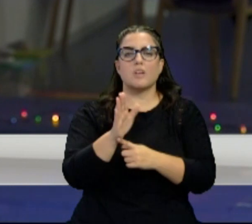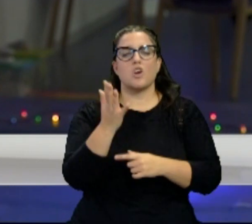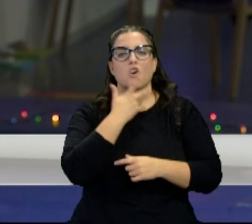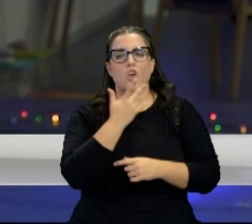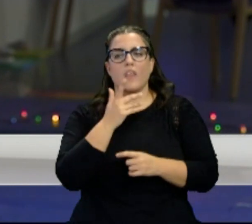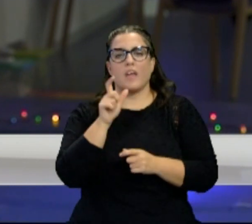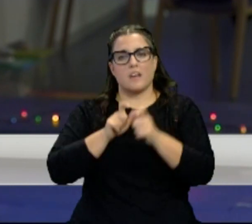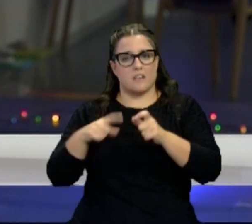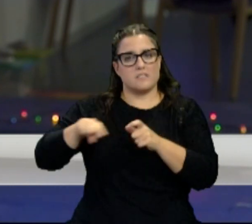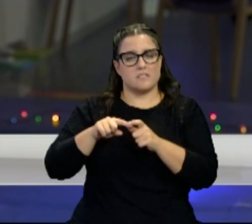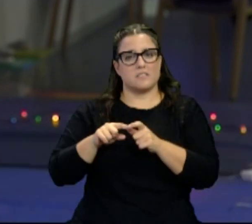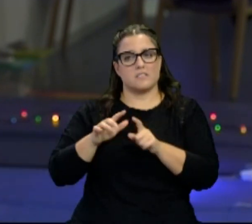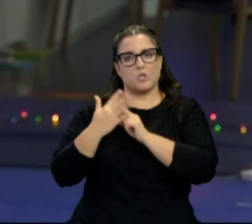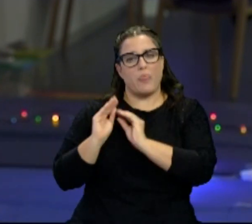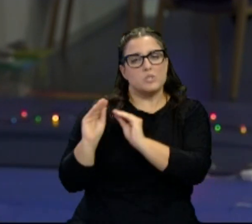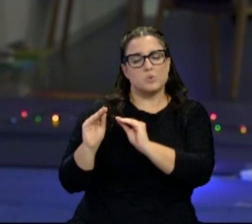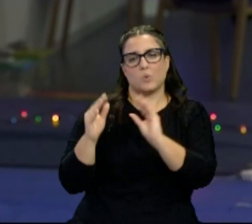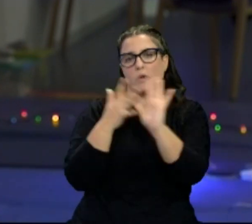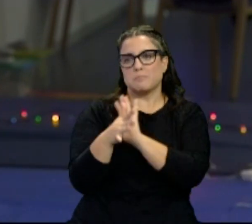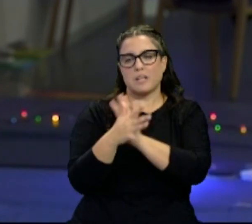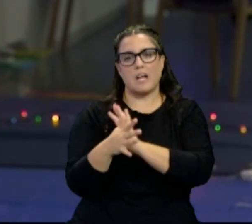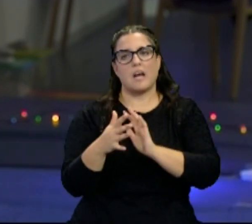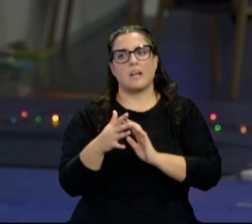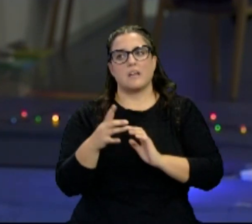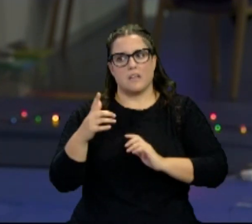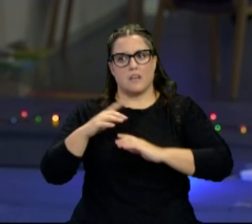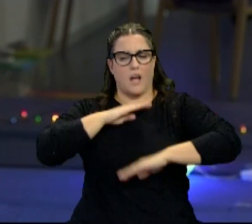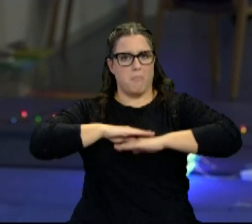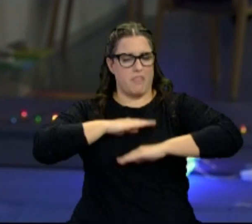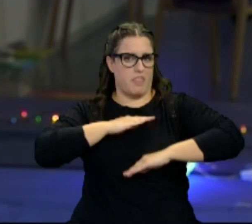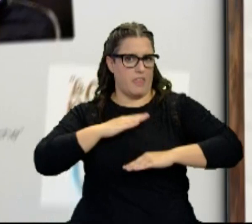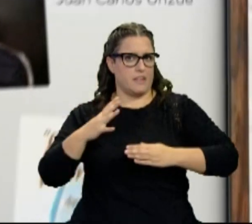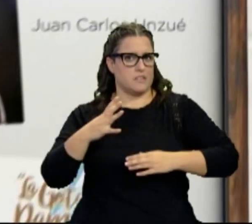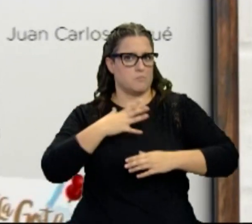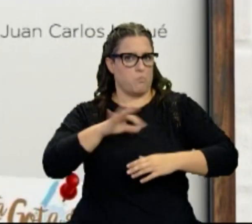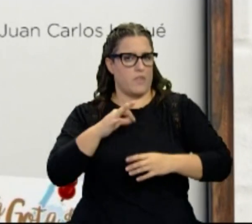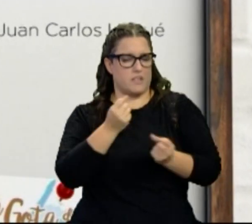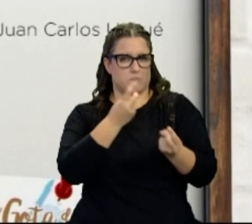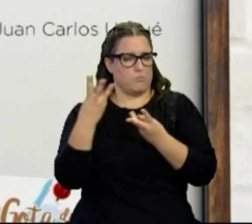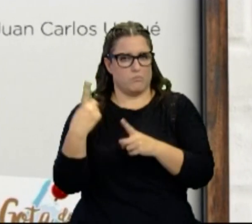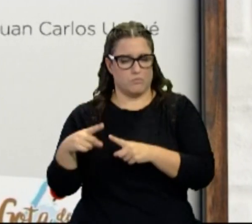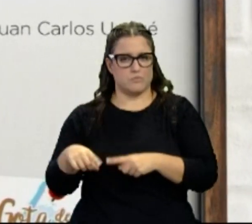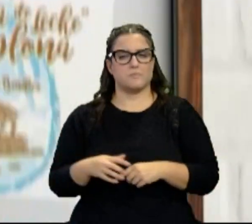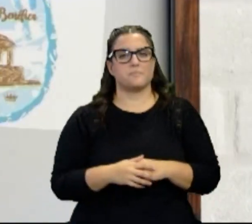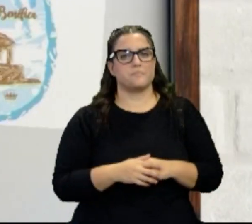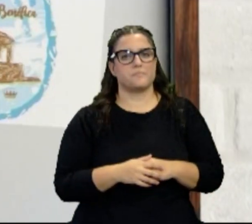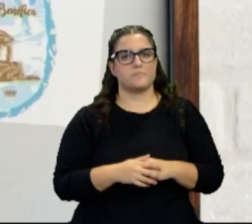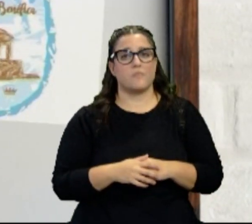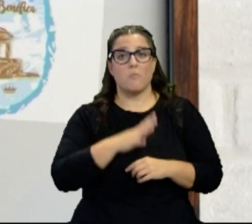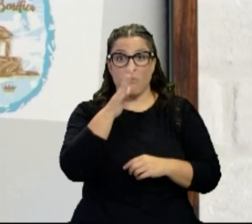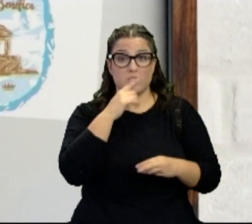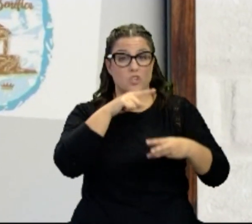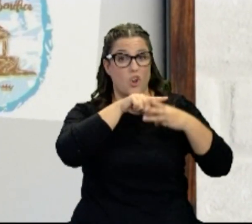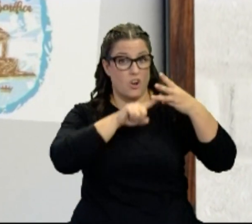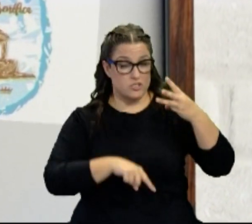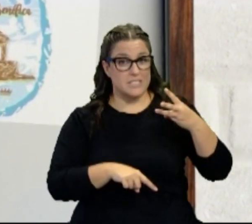la situación y todas las posibilidades que estas personas tienen en su vida. Por todo ello, Juan Carlos Unzué, la gota de leche